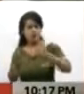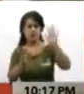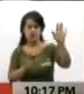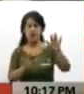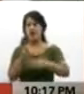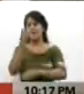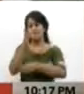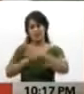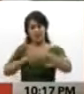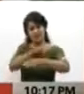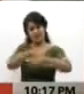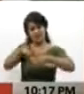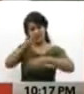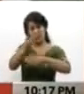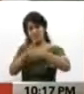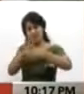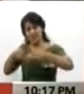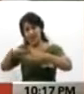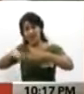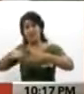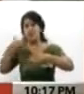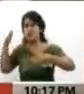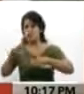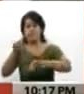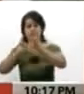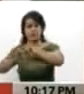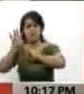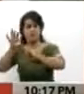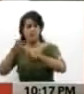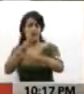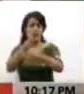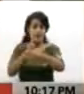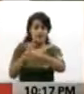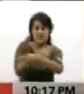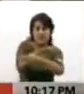está dispuesta a correr la misma suerte.